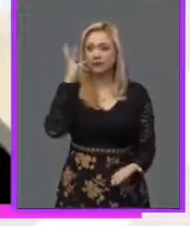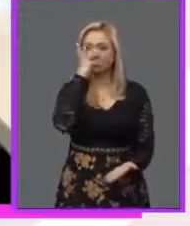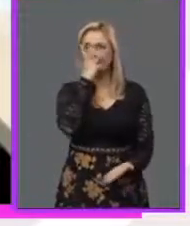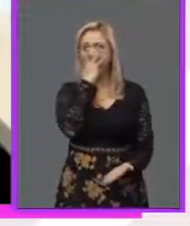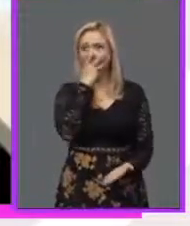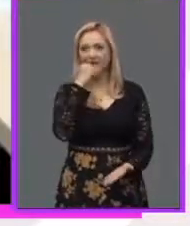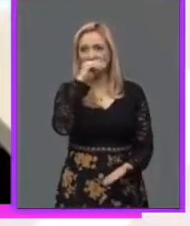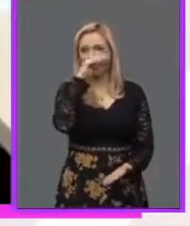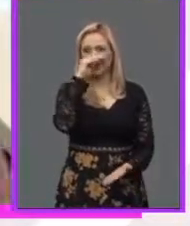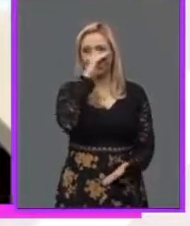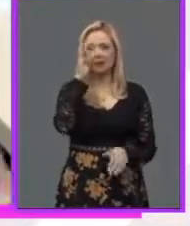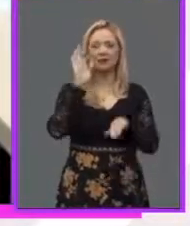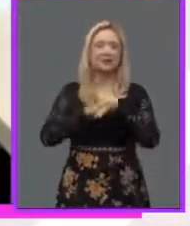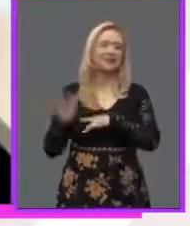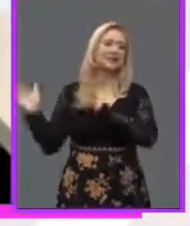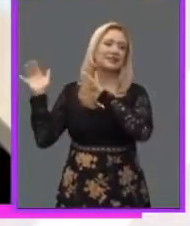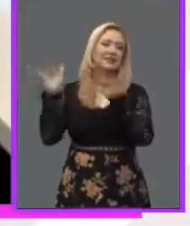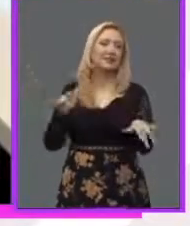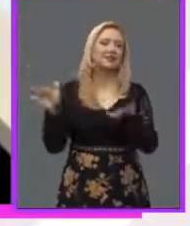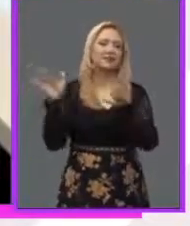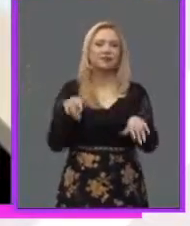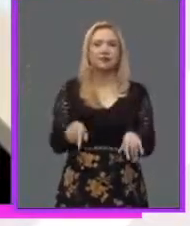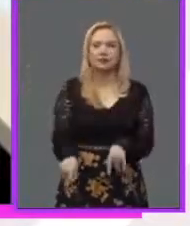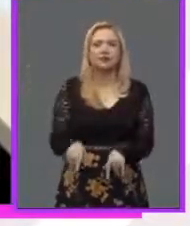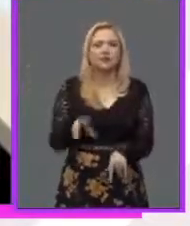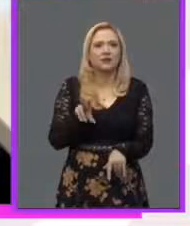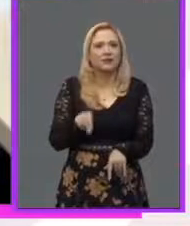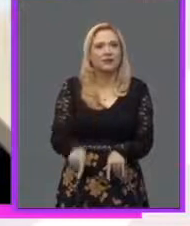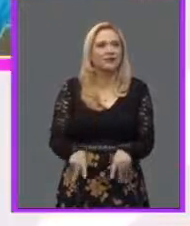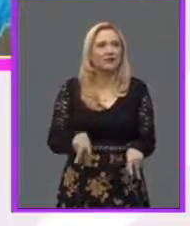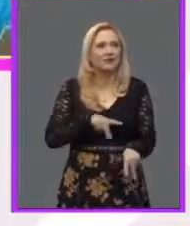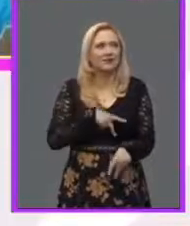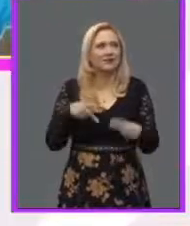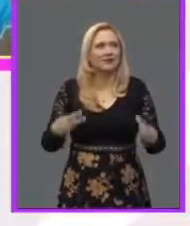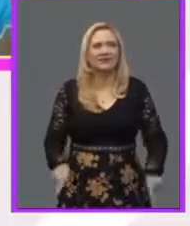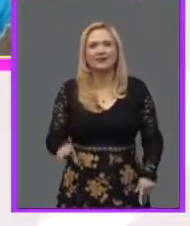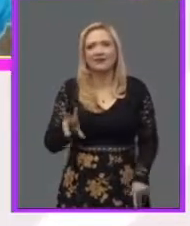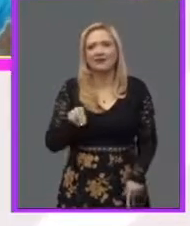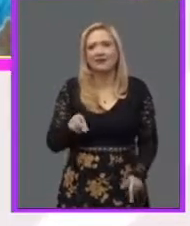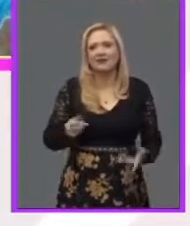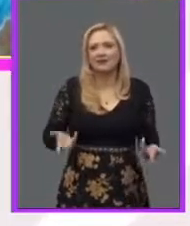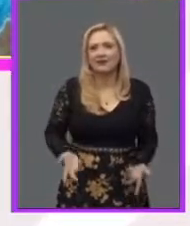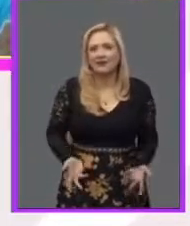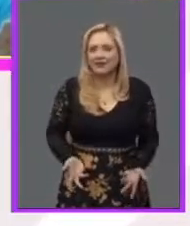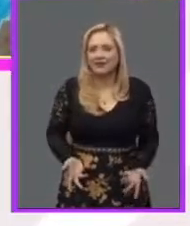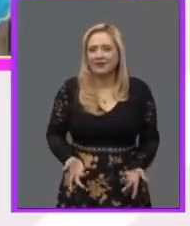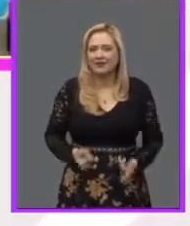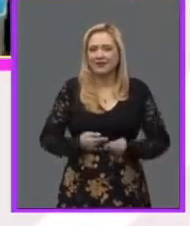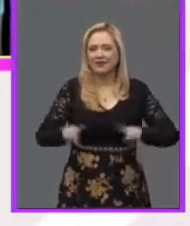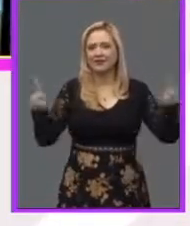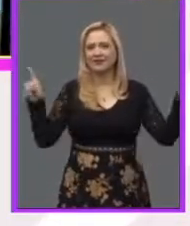un lugar, que termina ya no pareciéndose, ¿no? Se vuelven parodias de sí mismos. Y esto incluye también un tema